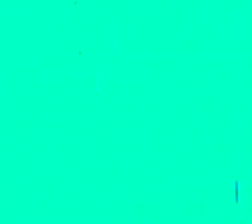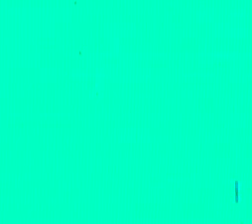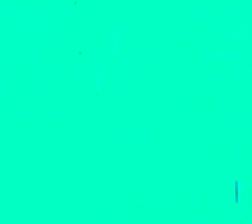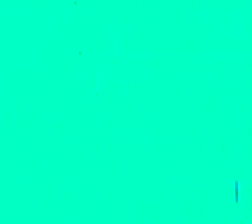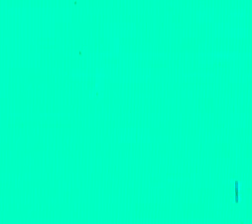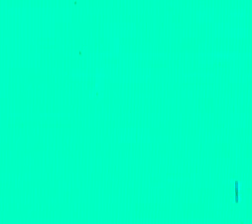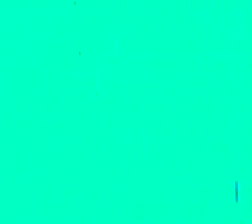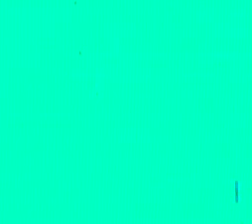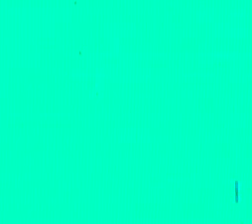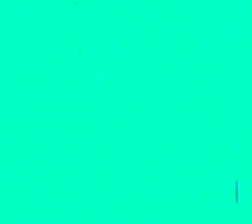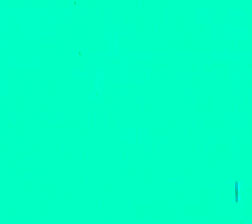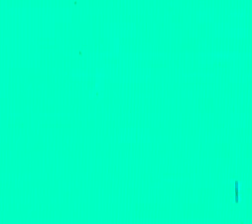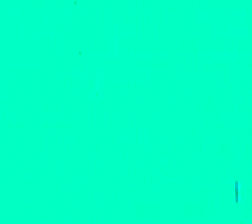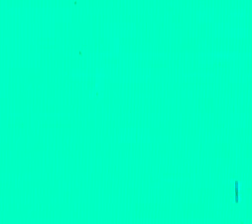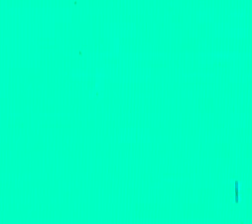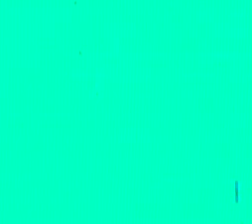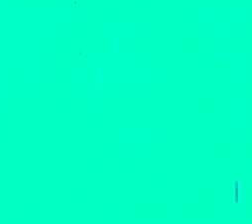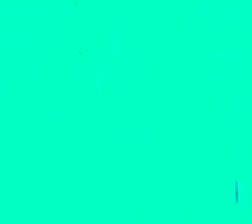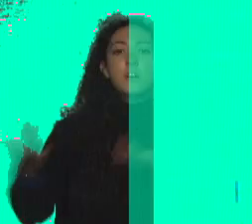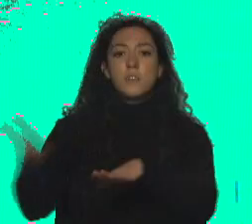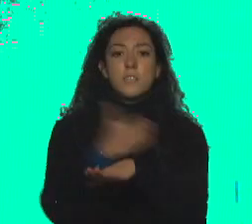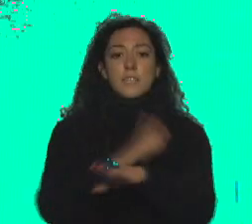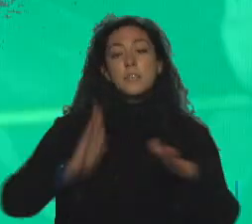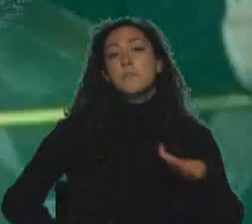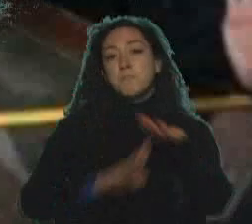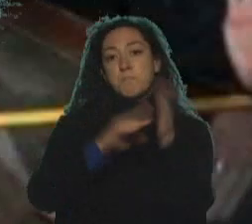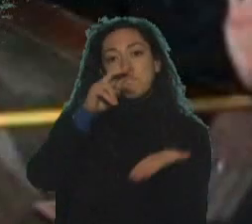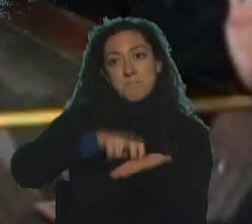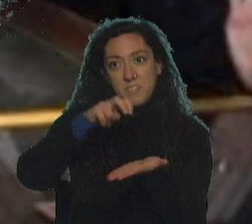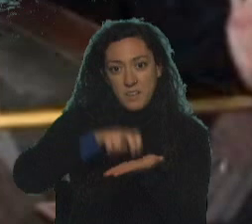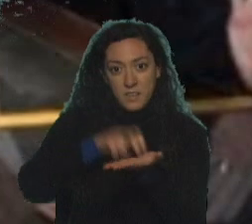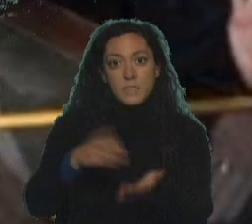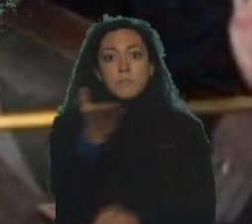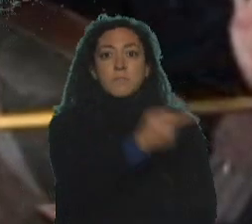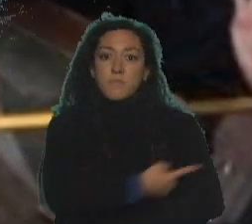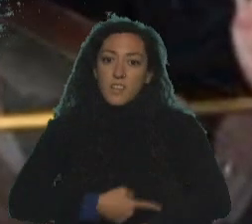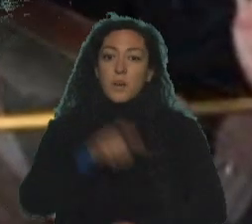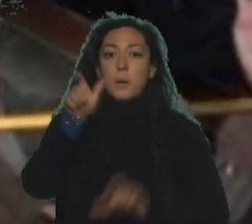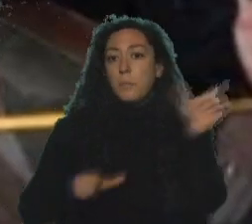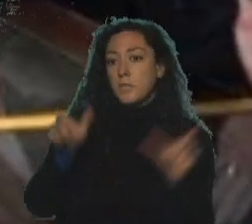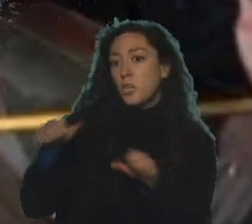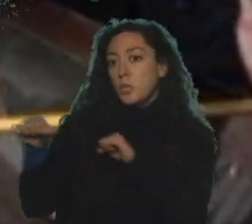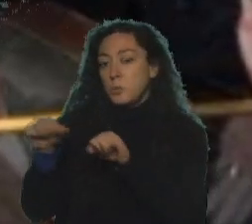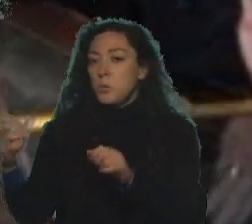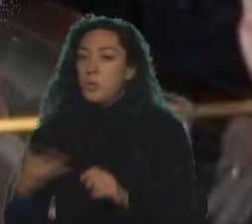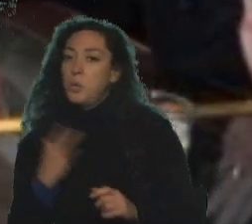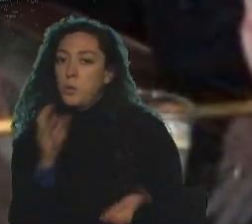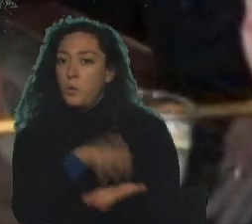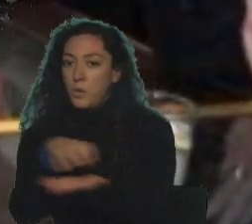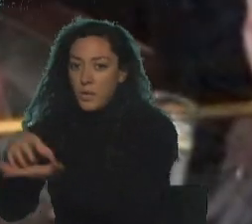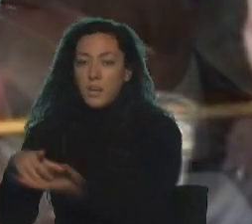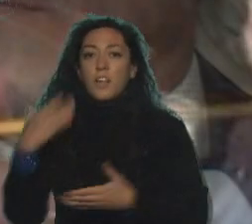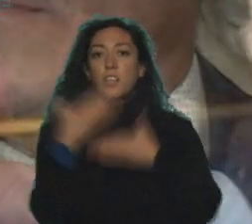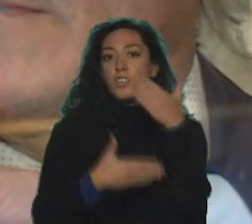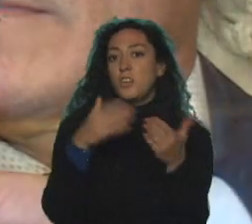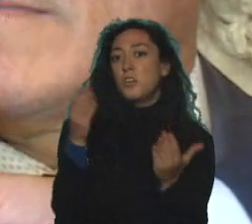Bienvenidos, los temas importantes a esta hora y el anticipo para la edición central. Scioli con supermercadistas. El ministro de Desarrollo Productivo, Daniel Scioli,